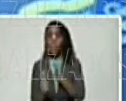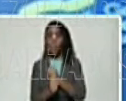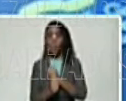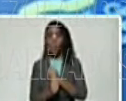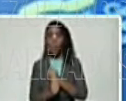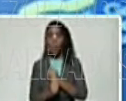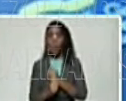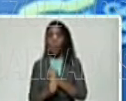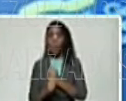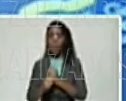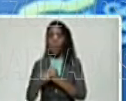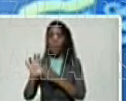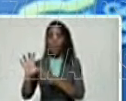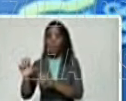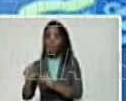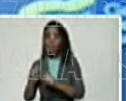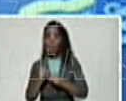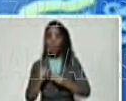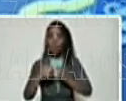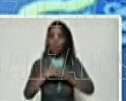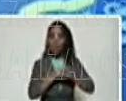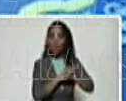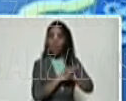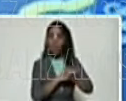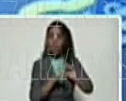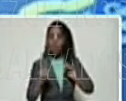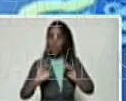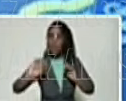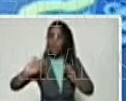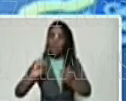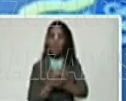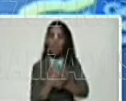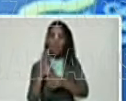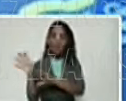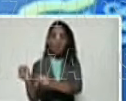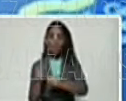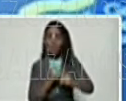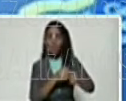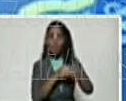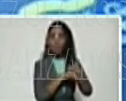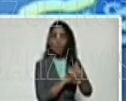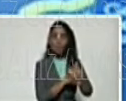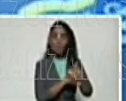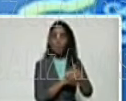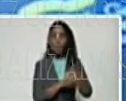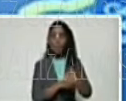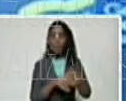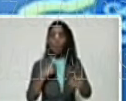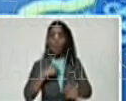conseguir. Le he dado la orden al almirante en jefa